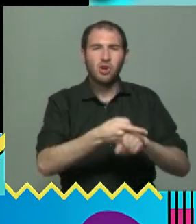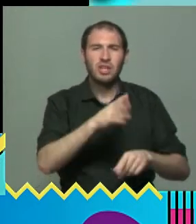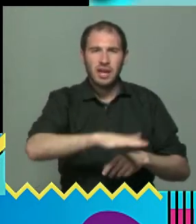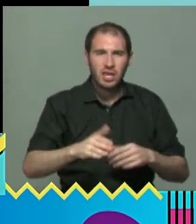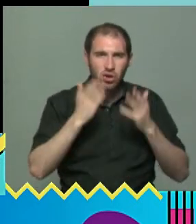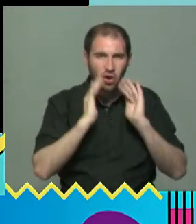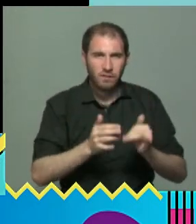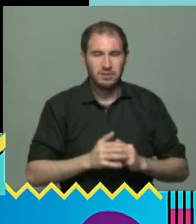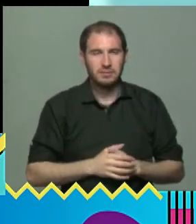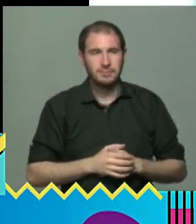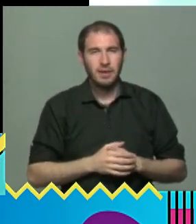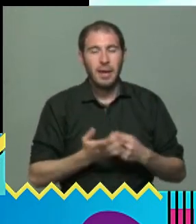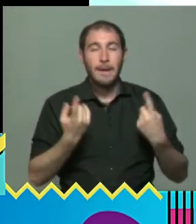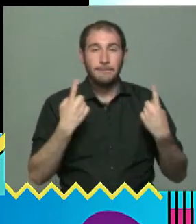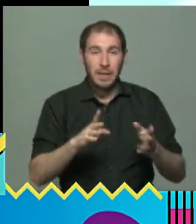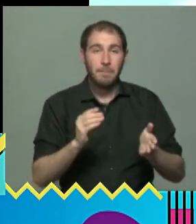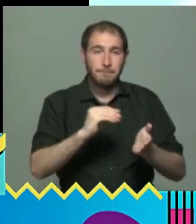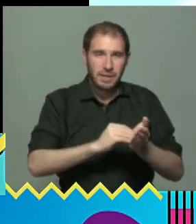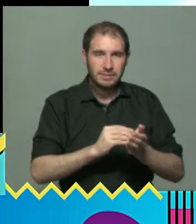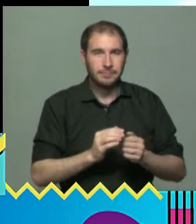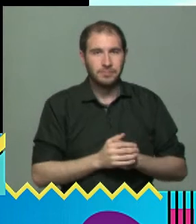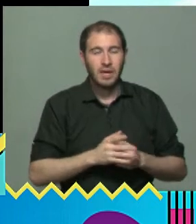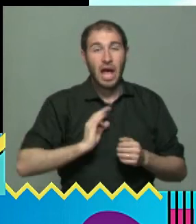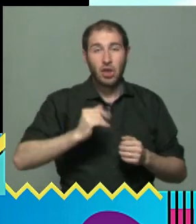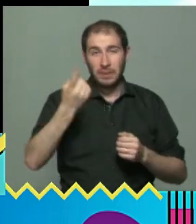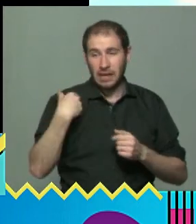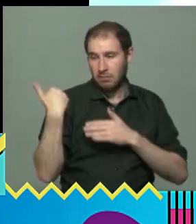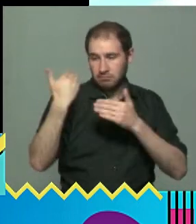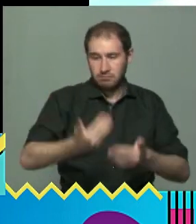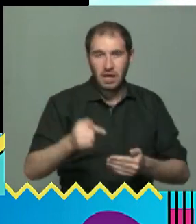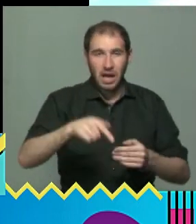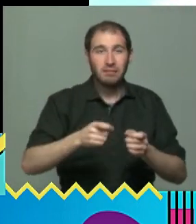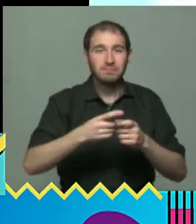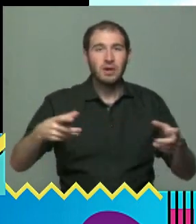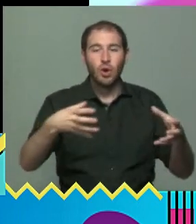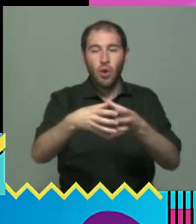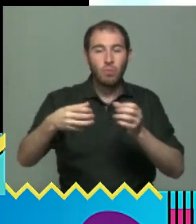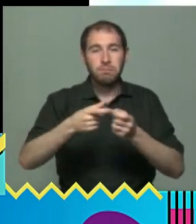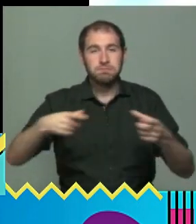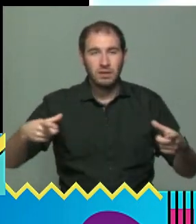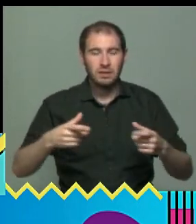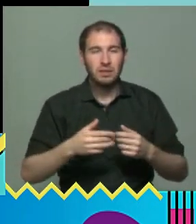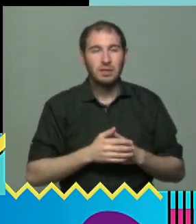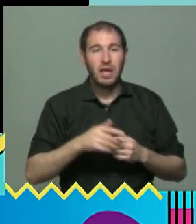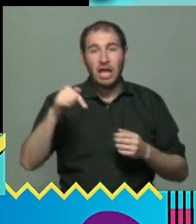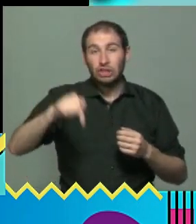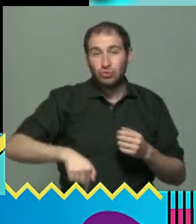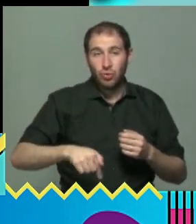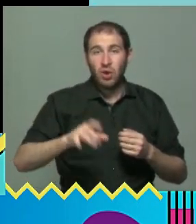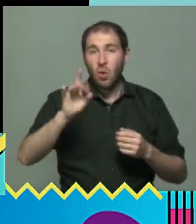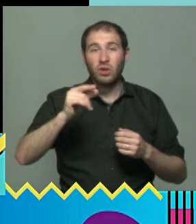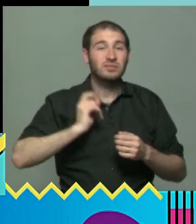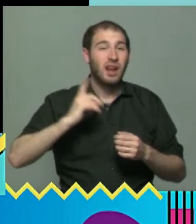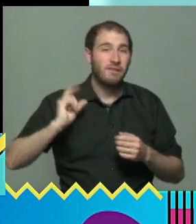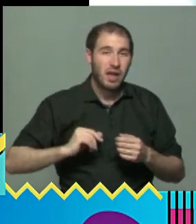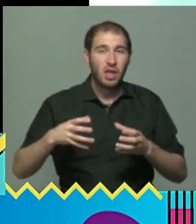niños y adolescentes. Pero aparte de eso, entre el año pasado y este año hemos ampliado los equipos. Lo que era el sur no teníamos más que en San